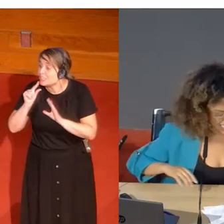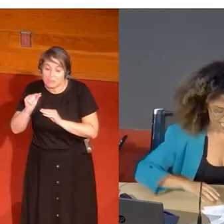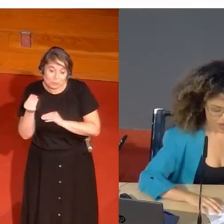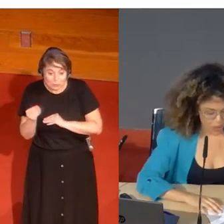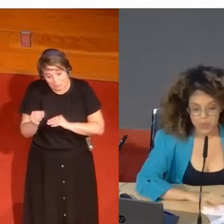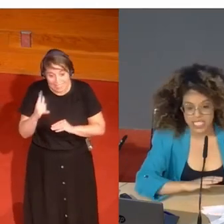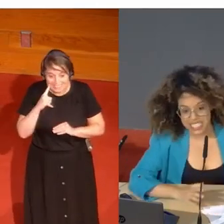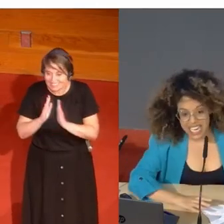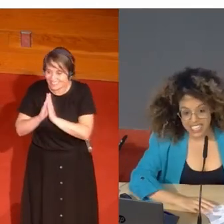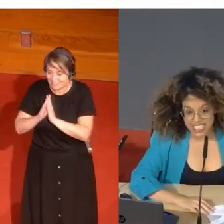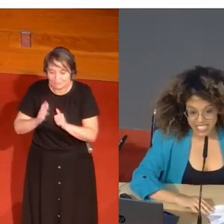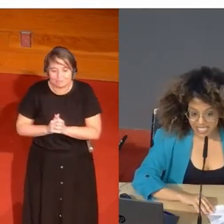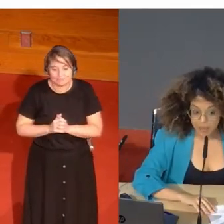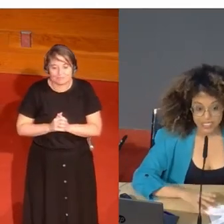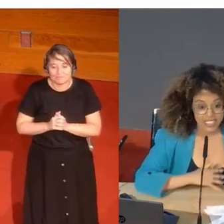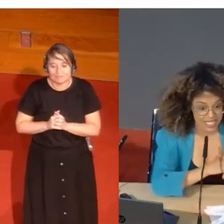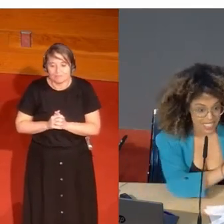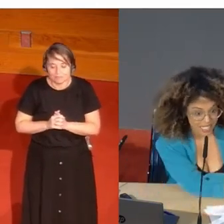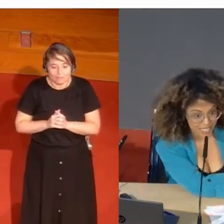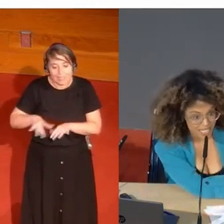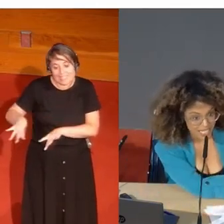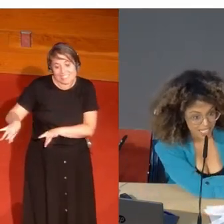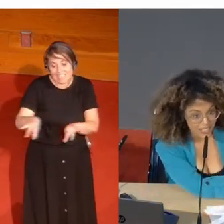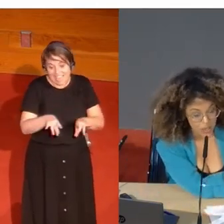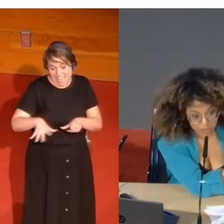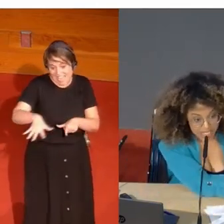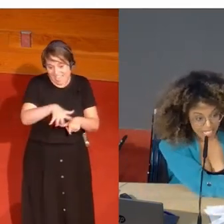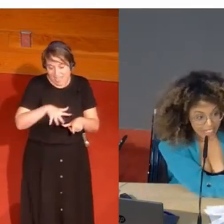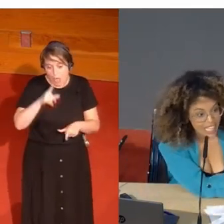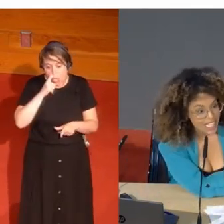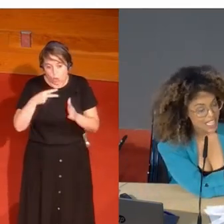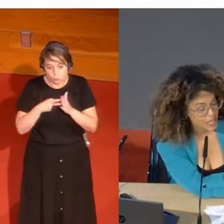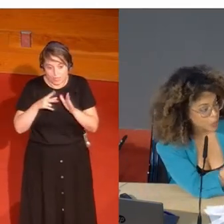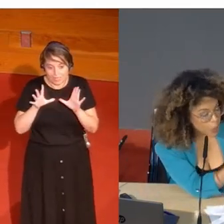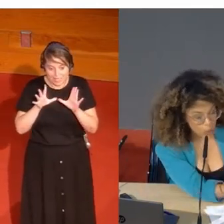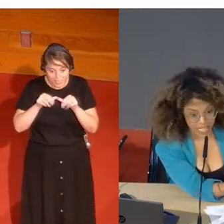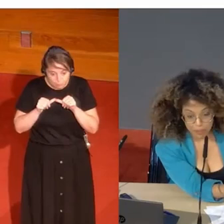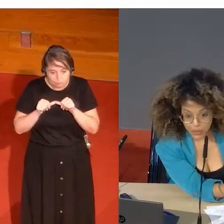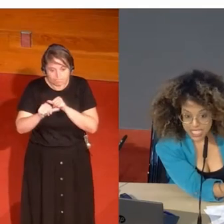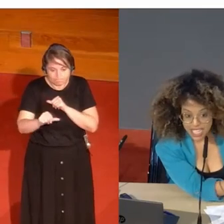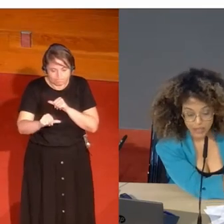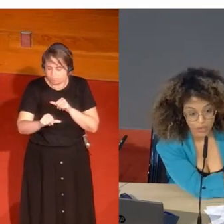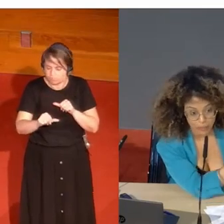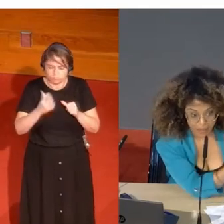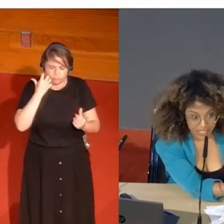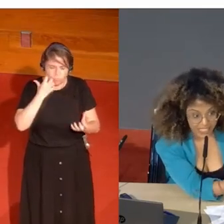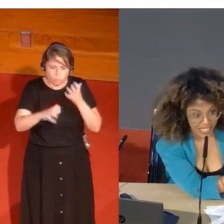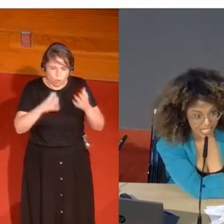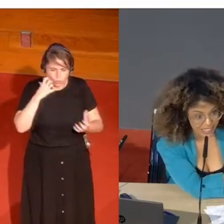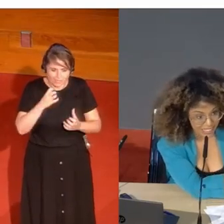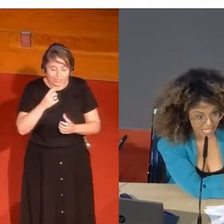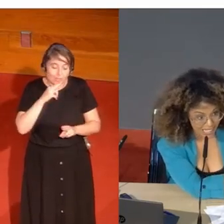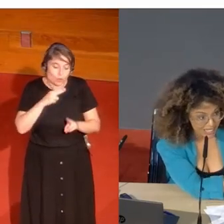para Bueno pues en El Sahara desgraciadamente desde desde 2010 se produjo una gran protesta que fue la